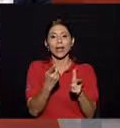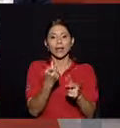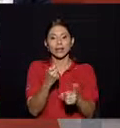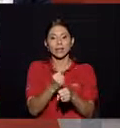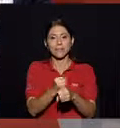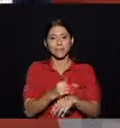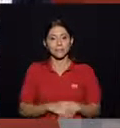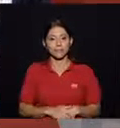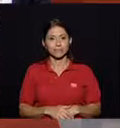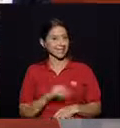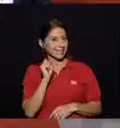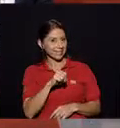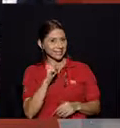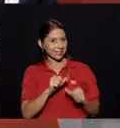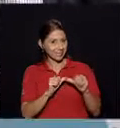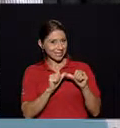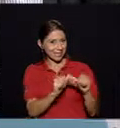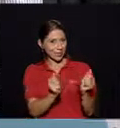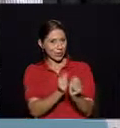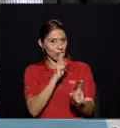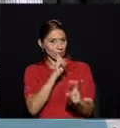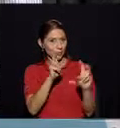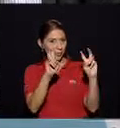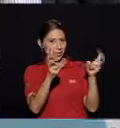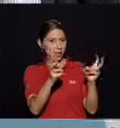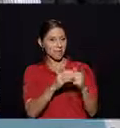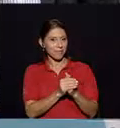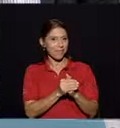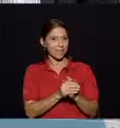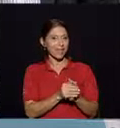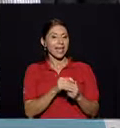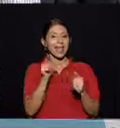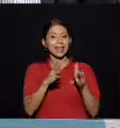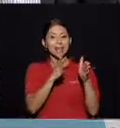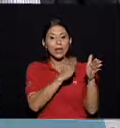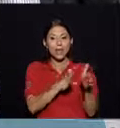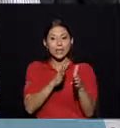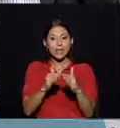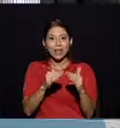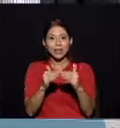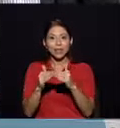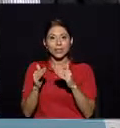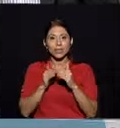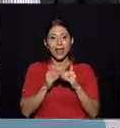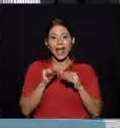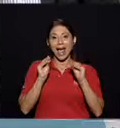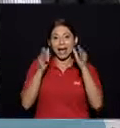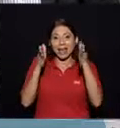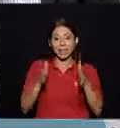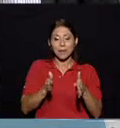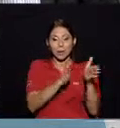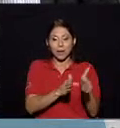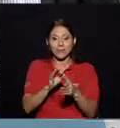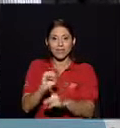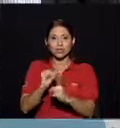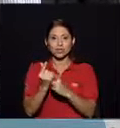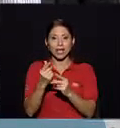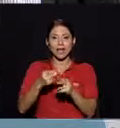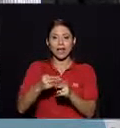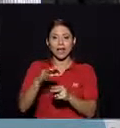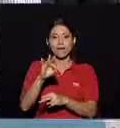Sí, precisamente siguiendo sobre este mismo tema que nos encadena con otro, el del ordenamiento territorial, el académico en planificación social